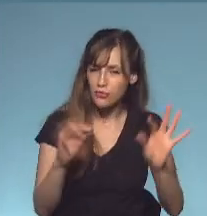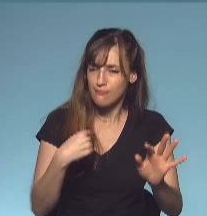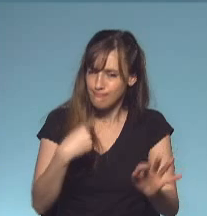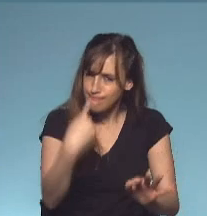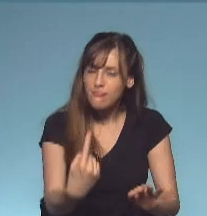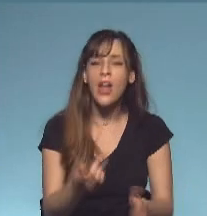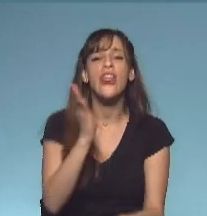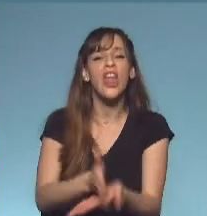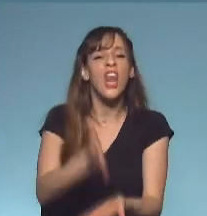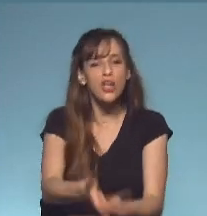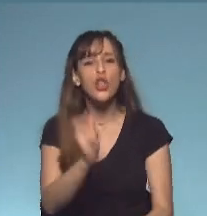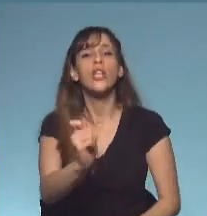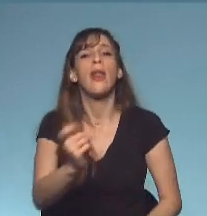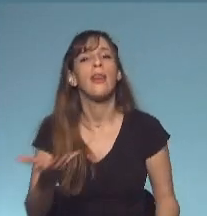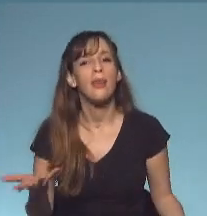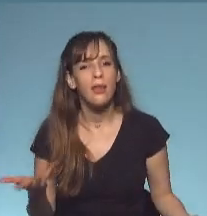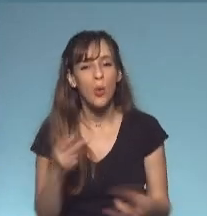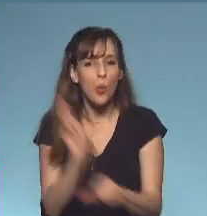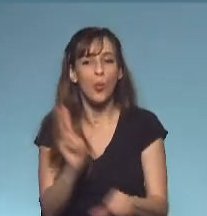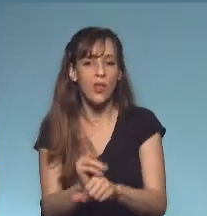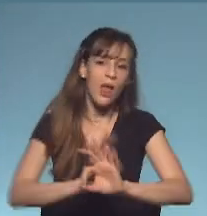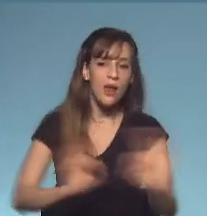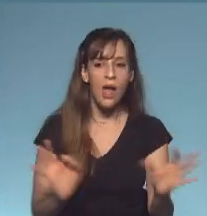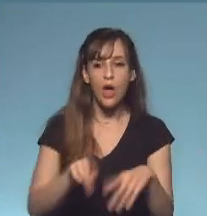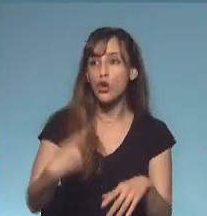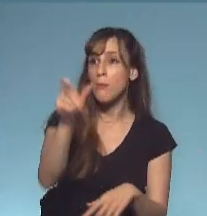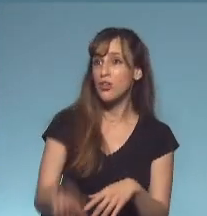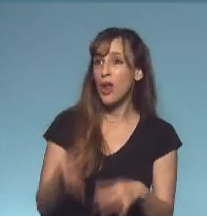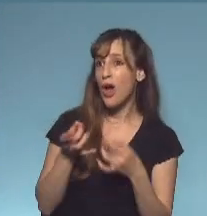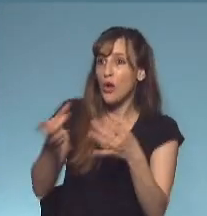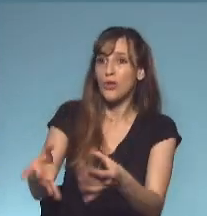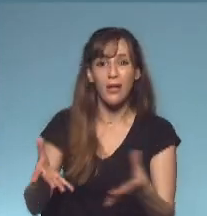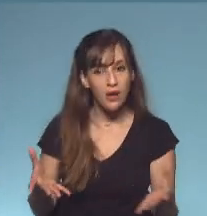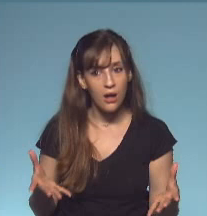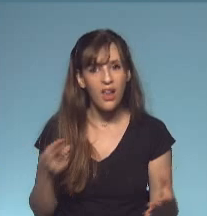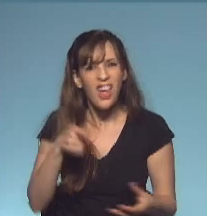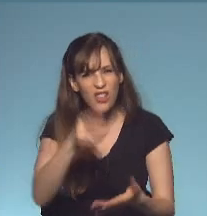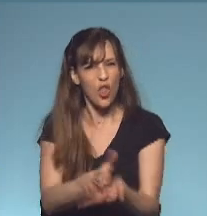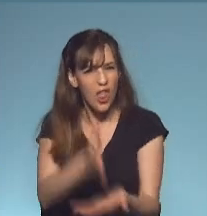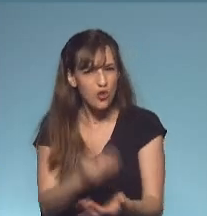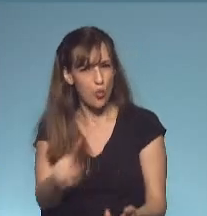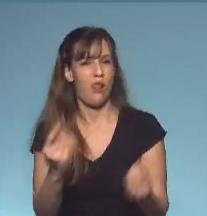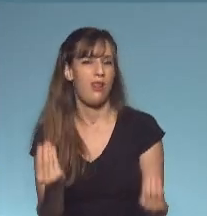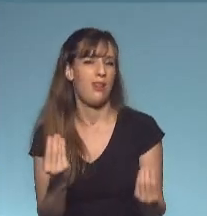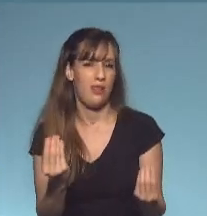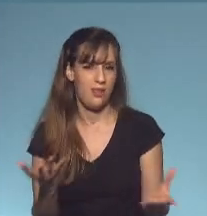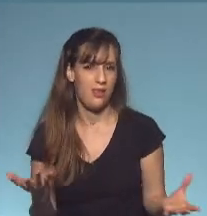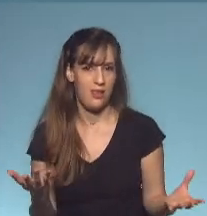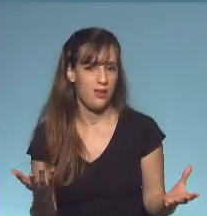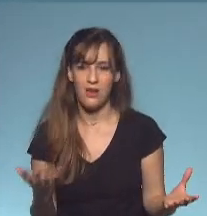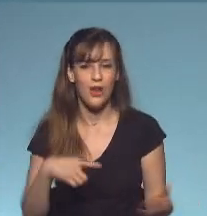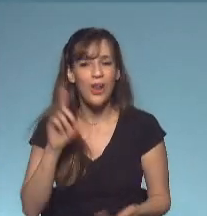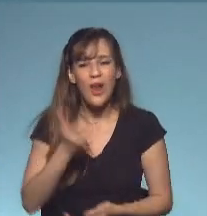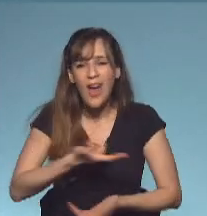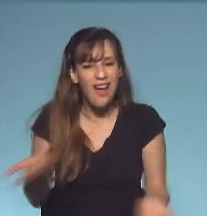tiene derecho a no cuidarse y a contagiar a otro? ¿Qué derecho es ese? No tiene